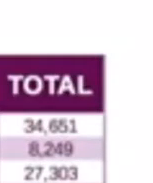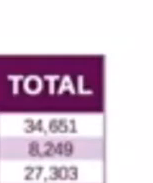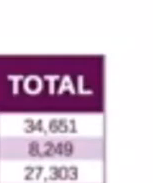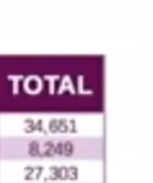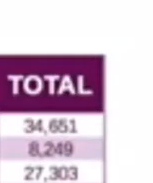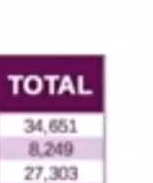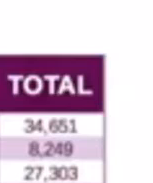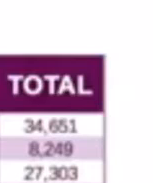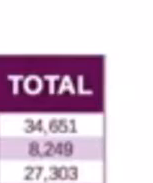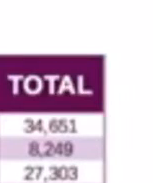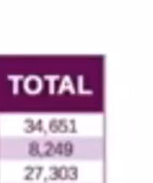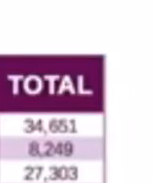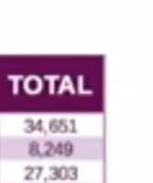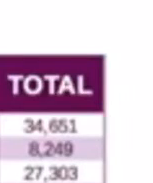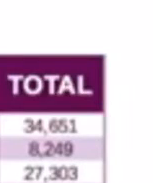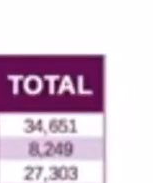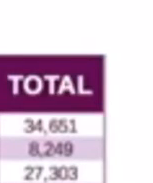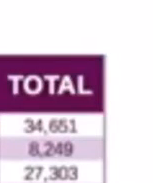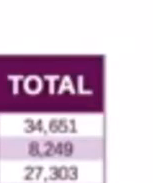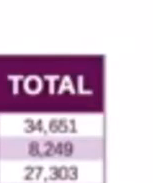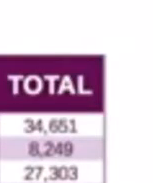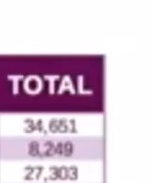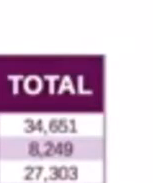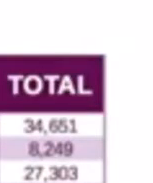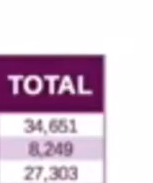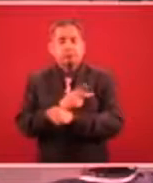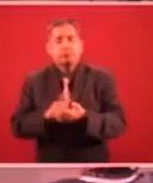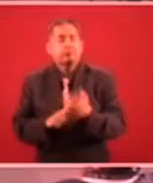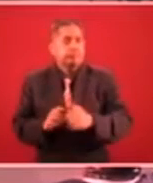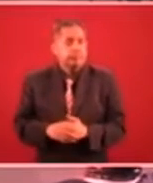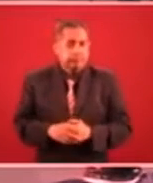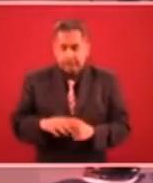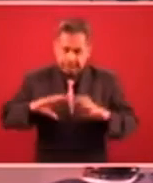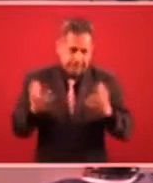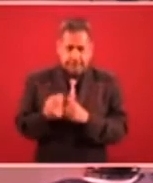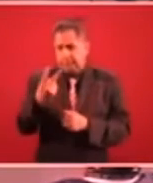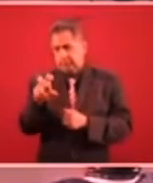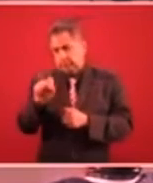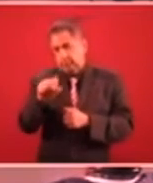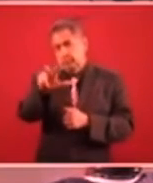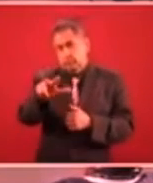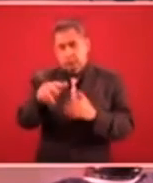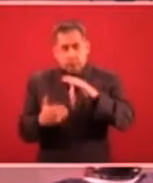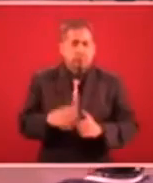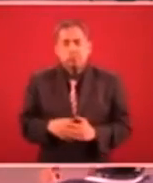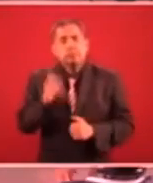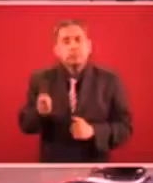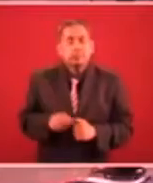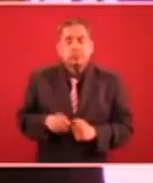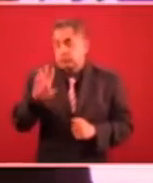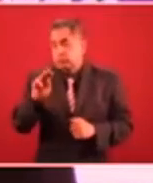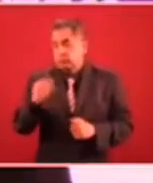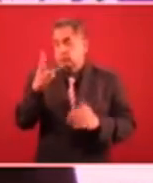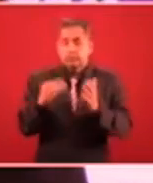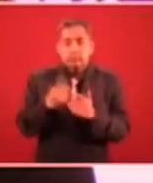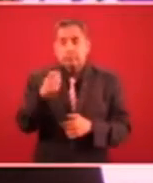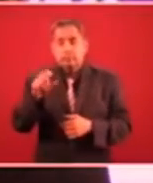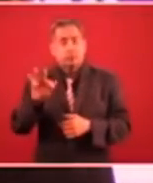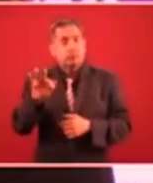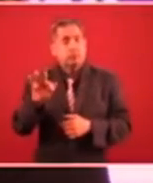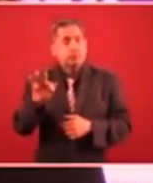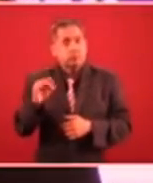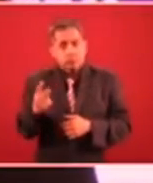habitantes mayores a 18 años, que pudieran desde luego votar y mostrar. De las 268 mesas que al final se montaron,